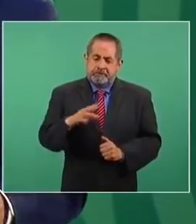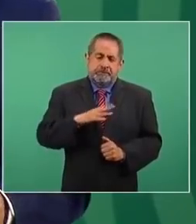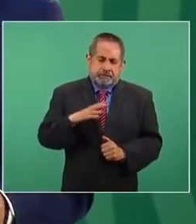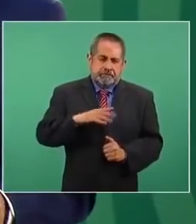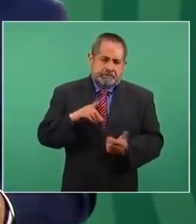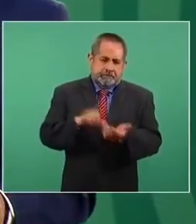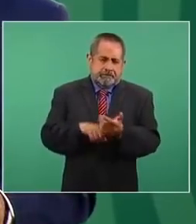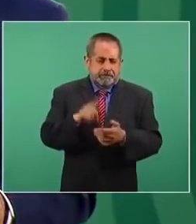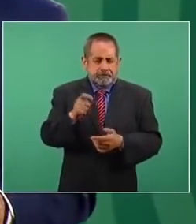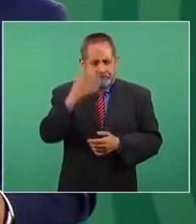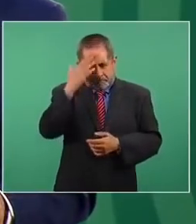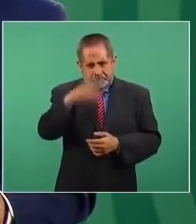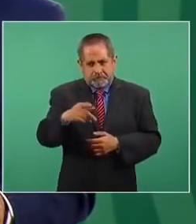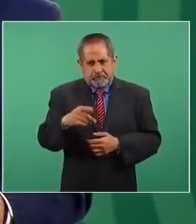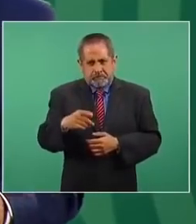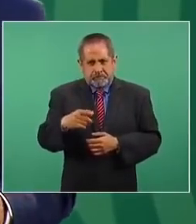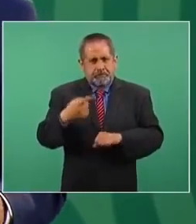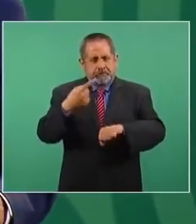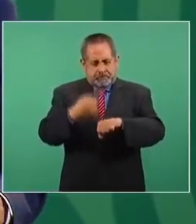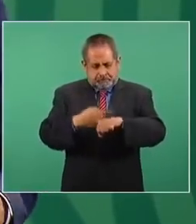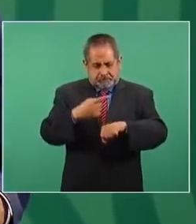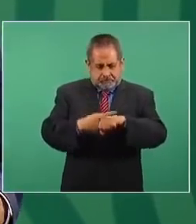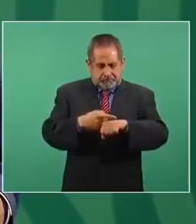existe lo del post-COVID.